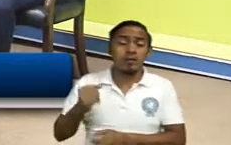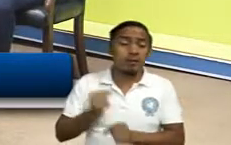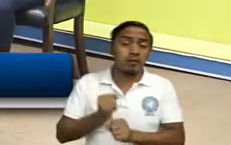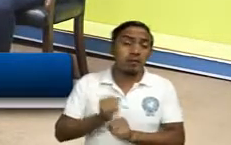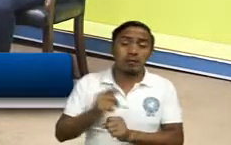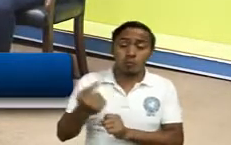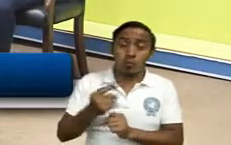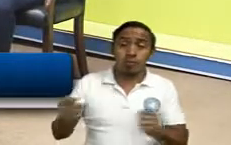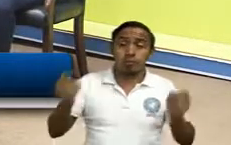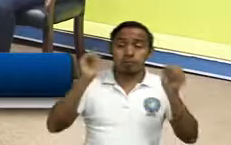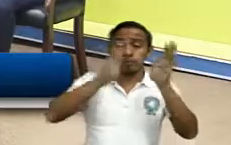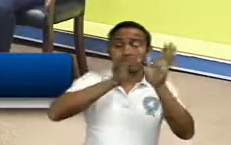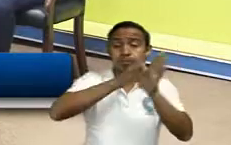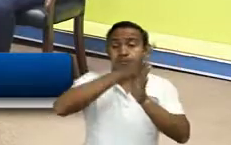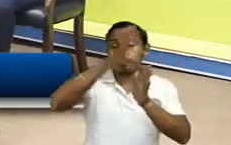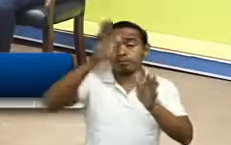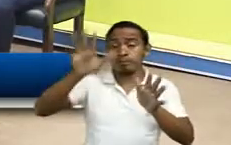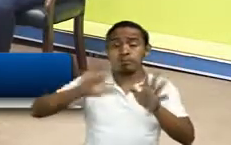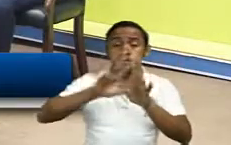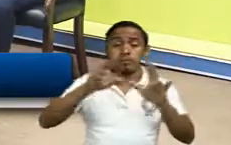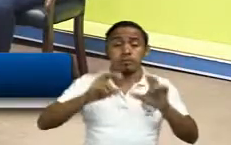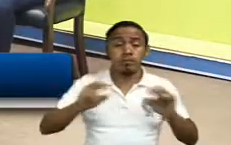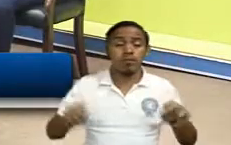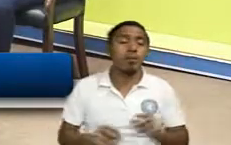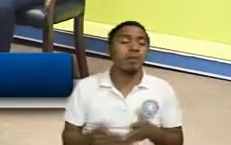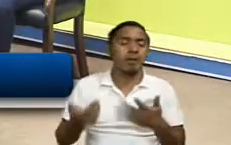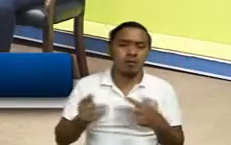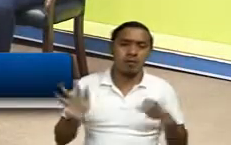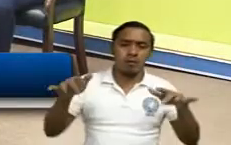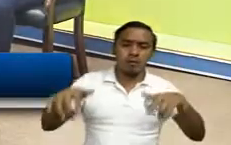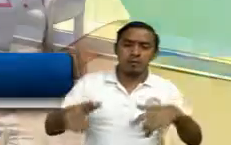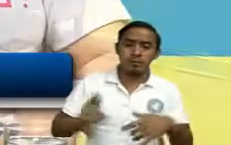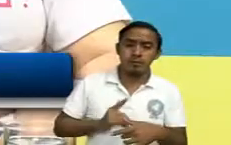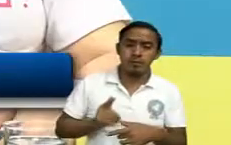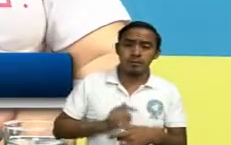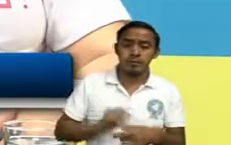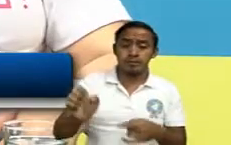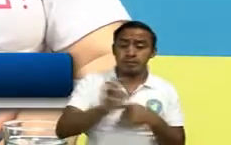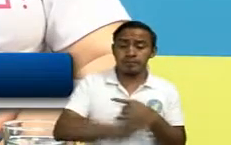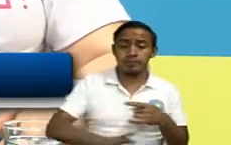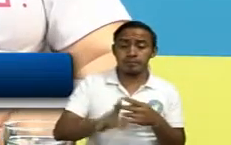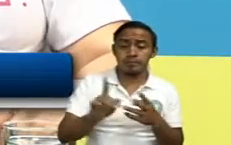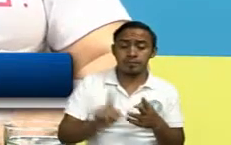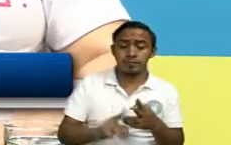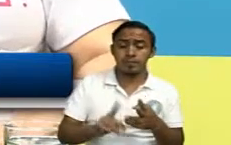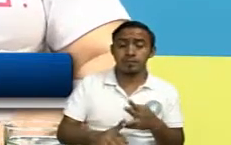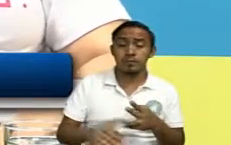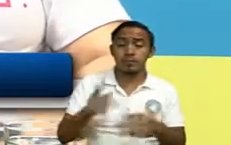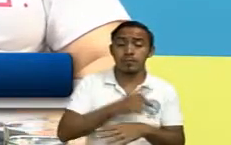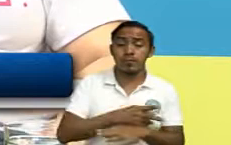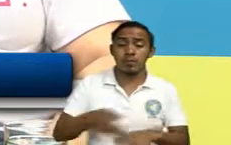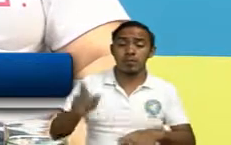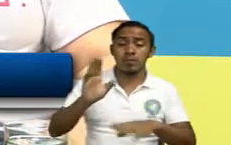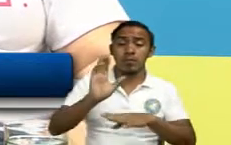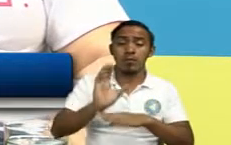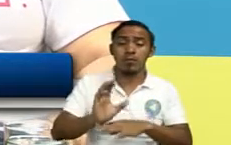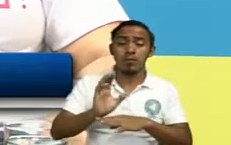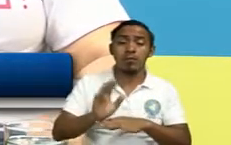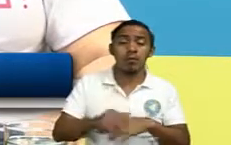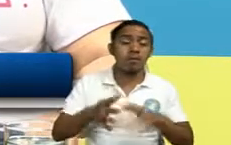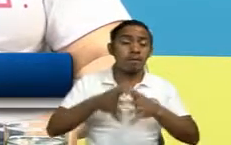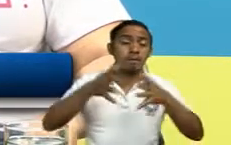país. Actualmente tenemos un taller en Puerto Cabezas y el otro está en Estelí. Entonces, con esto ampliamos un